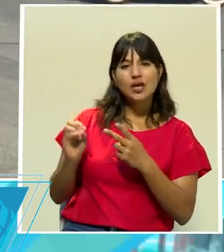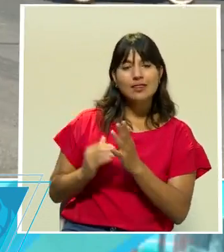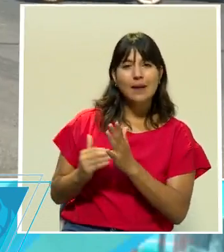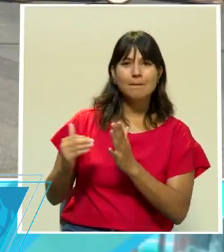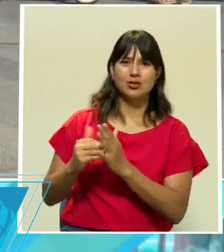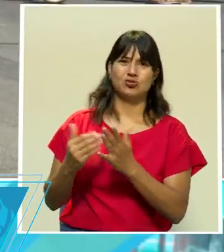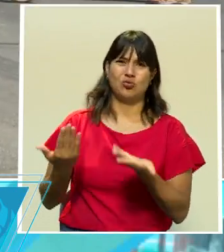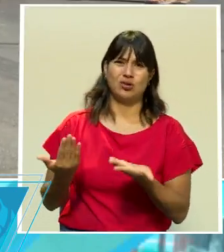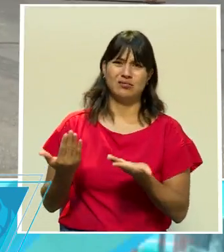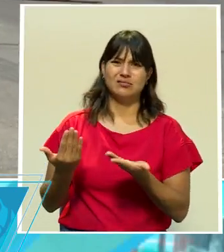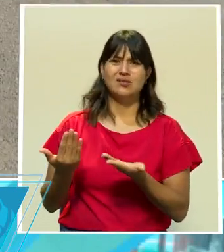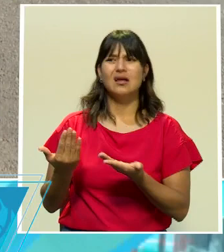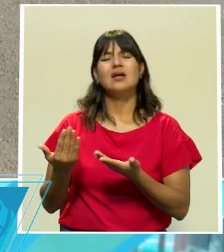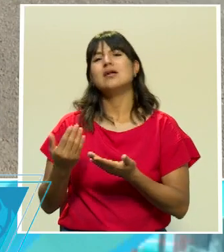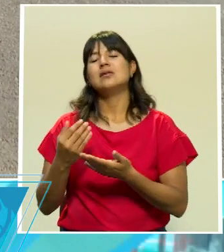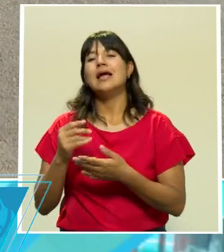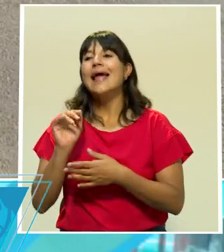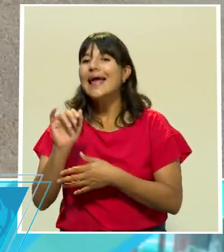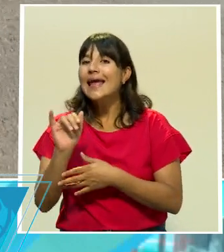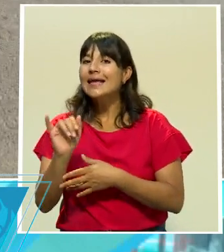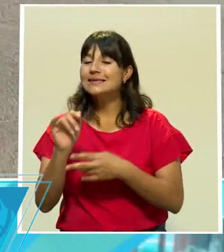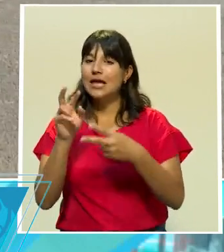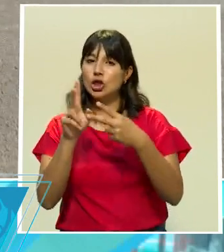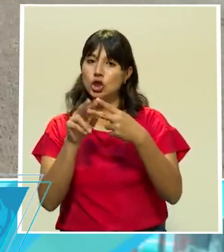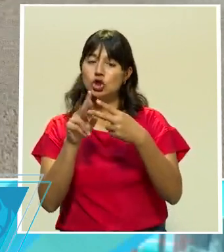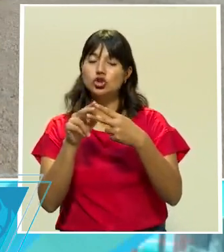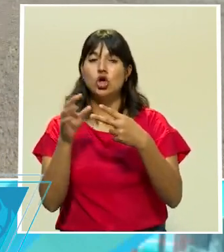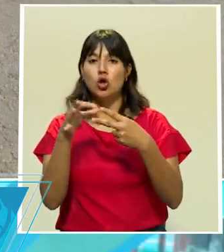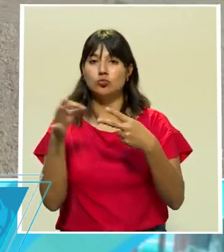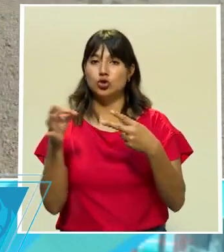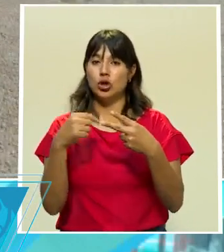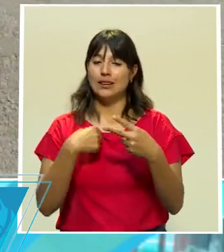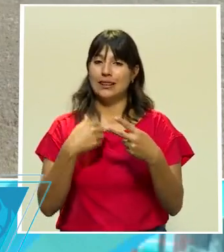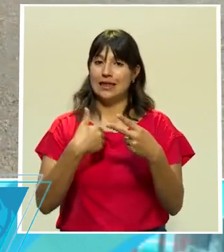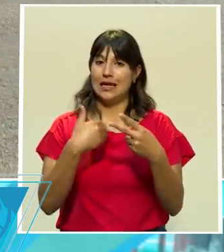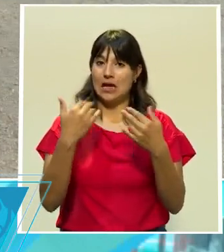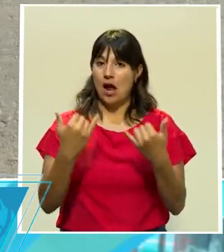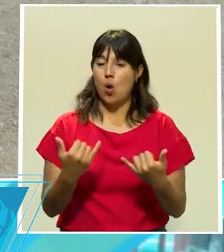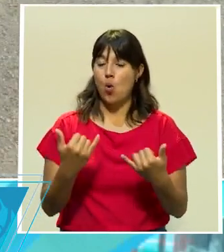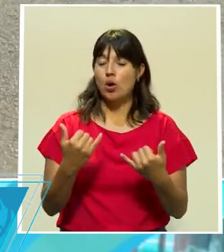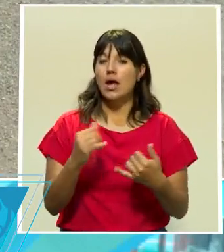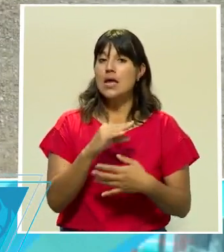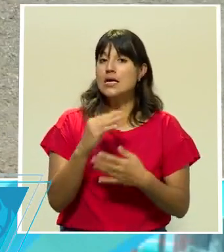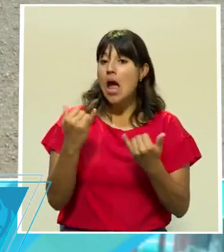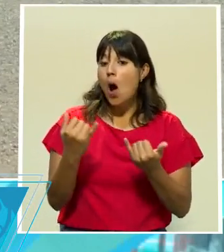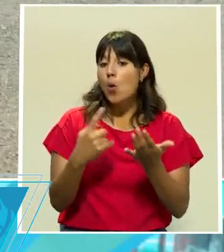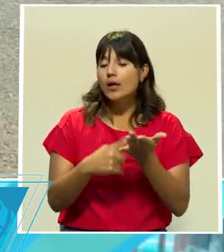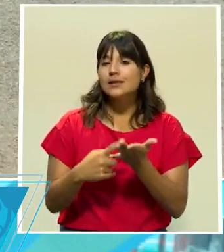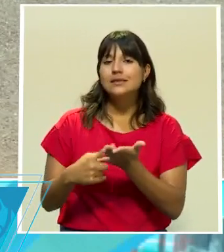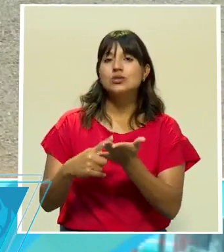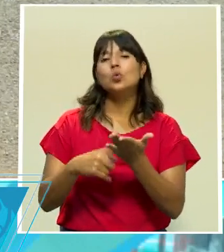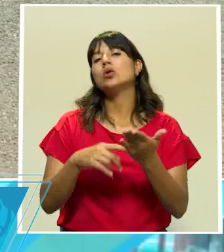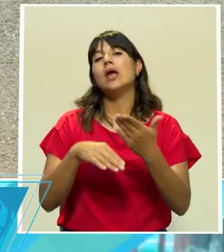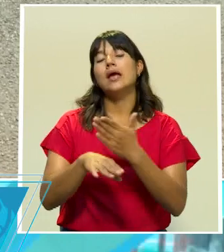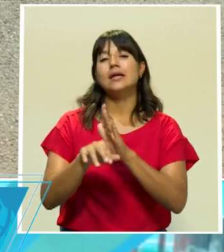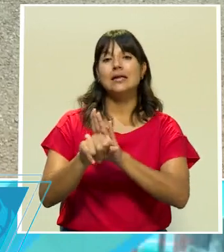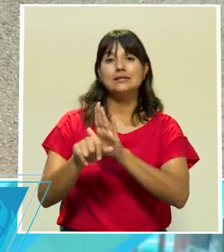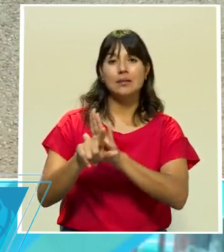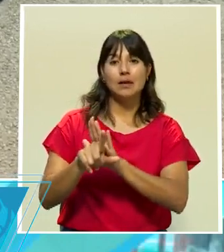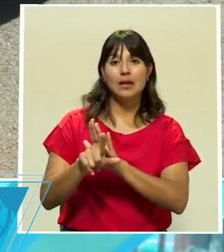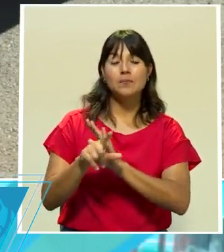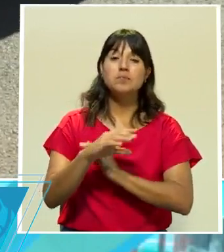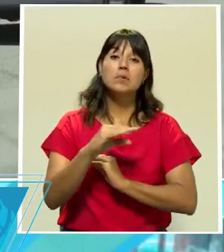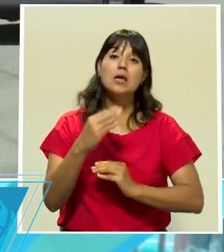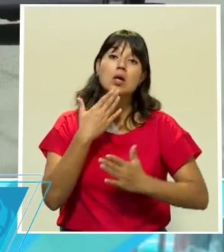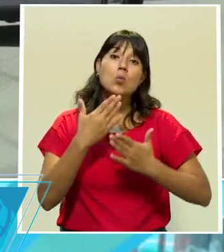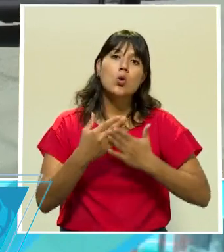les exonere en un 5%. Esas son las dos posiciones que se han manejado y son las que actualmente se están discutiendo y que,